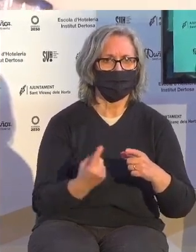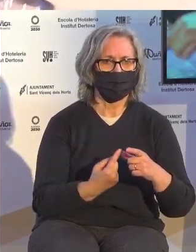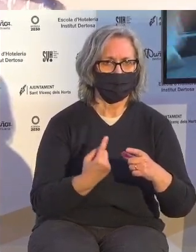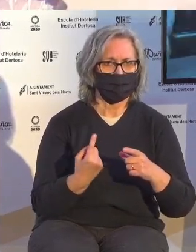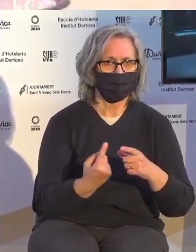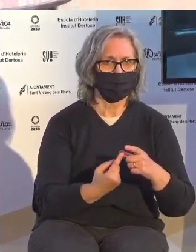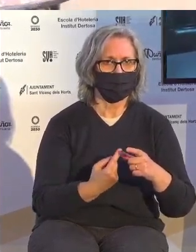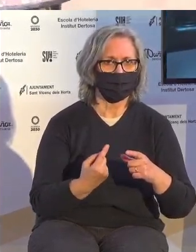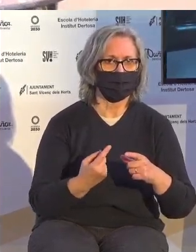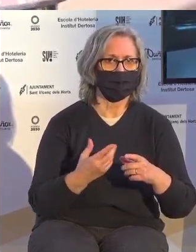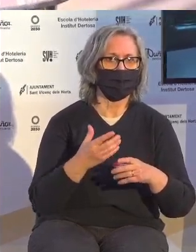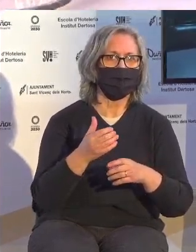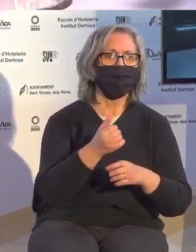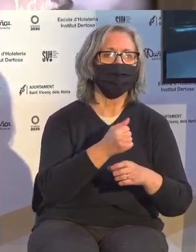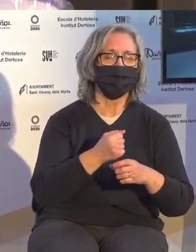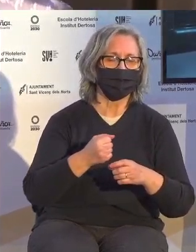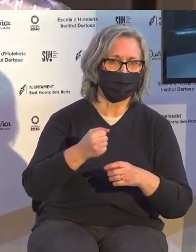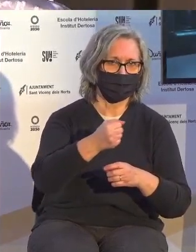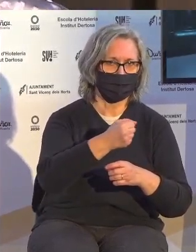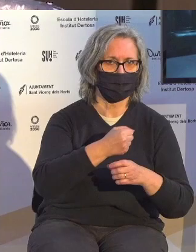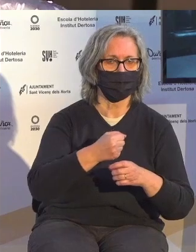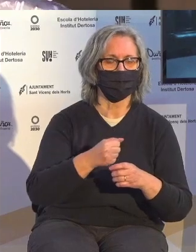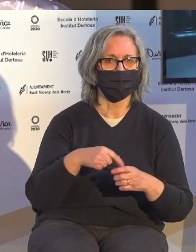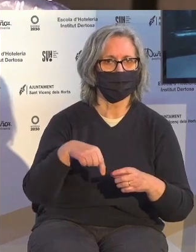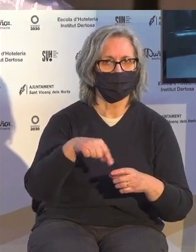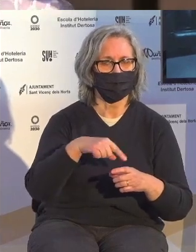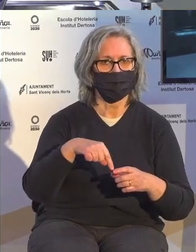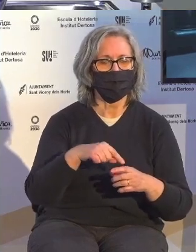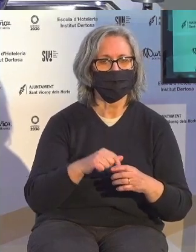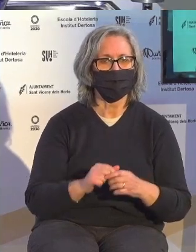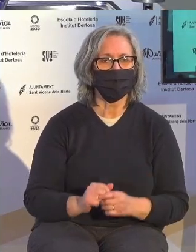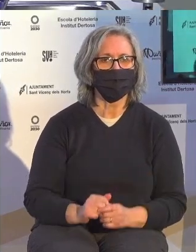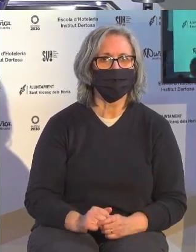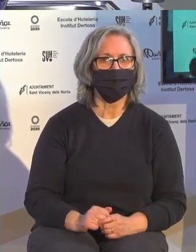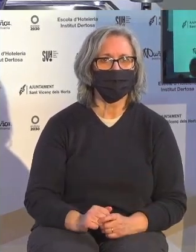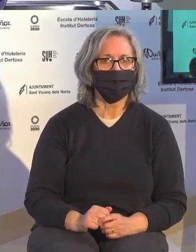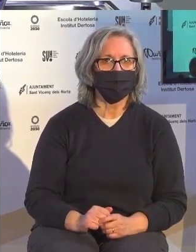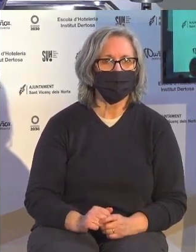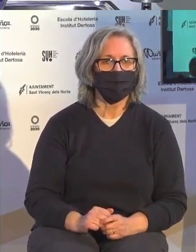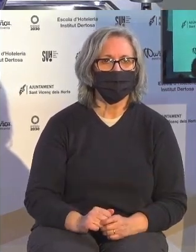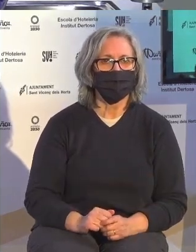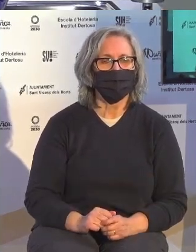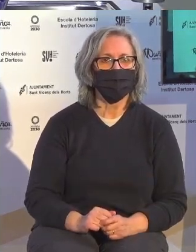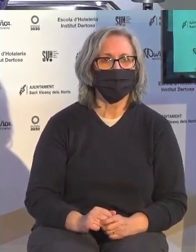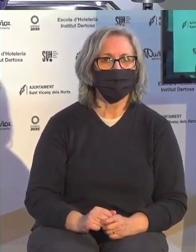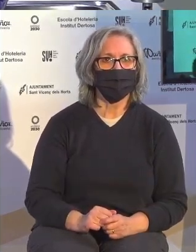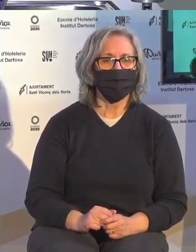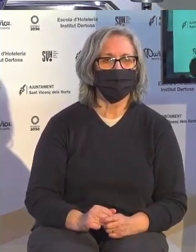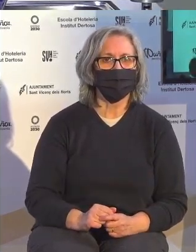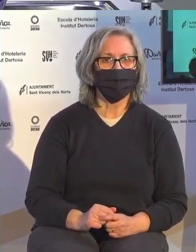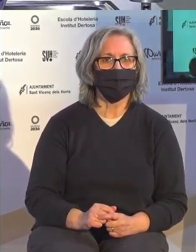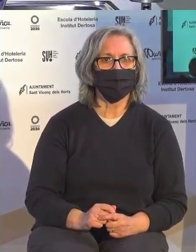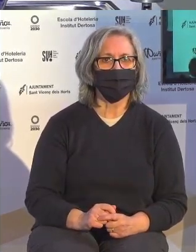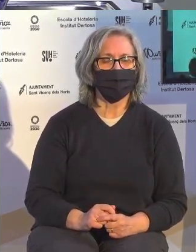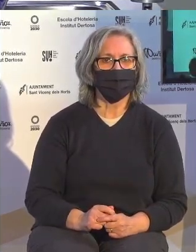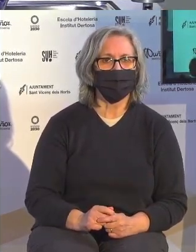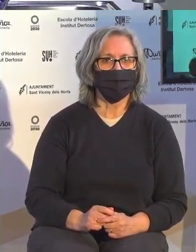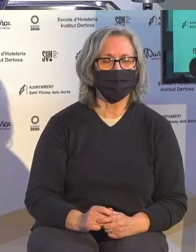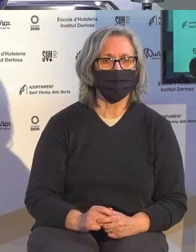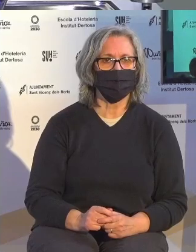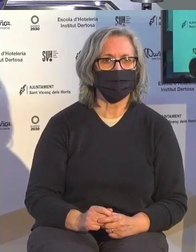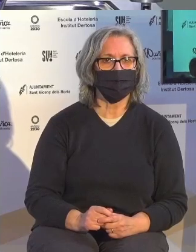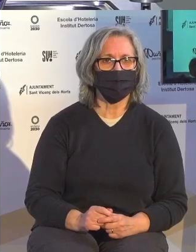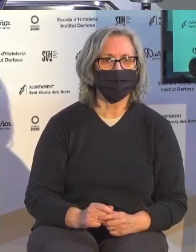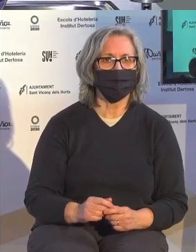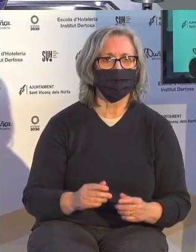lo más importante donde estaba haciendo muchos de estos los problemas es cuando tiene aire aquí adentro tienes